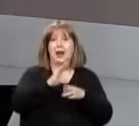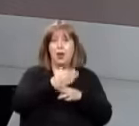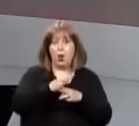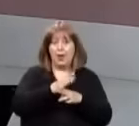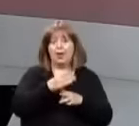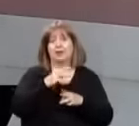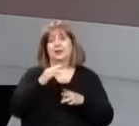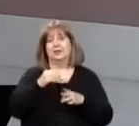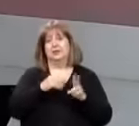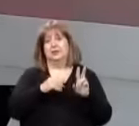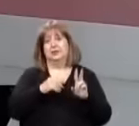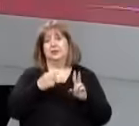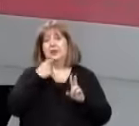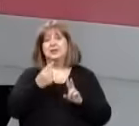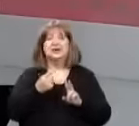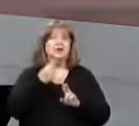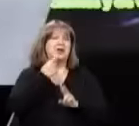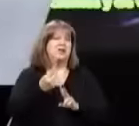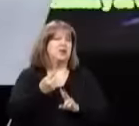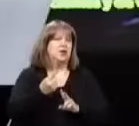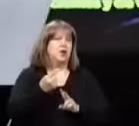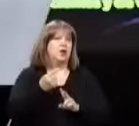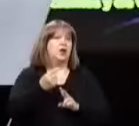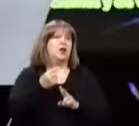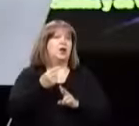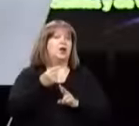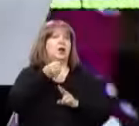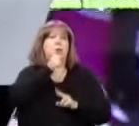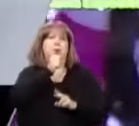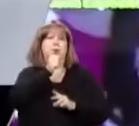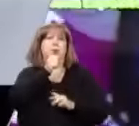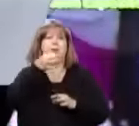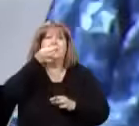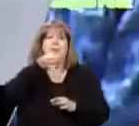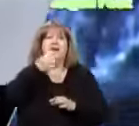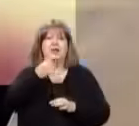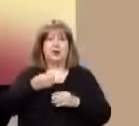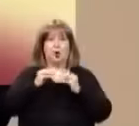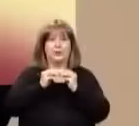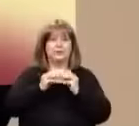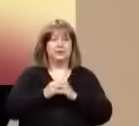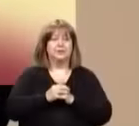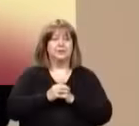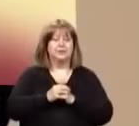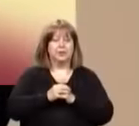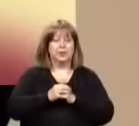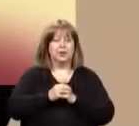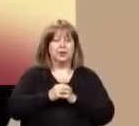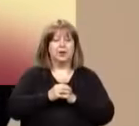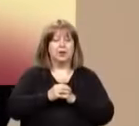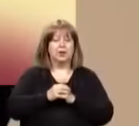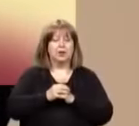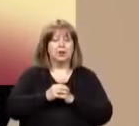parece, vamos a escuchar un fragmento nada más de lo que fue su extensa declaración. Los pies, cuando el doctor me dijo que